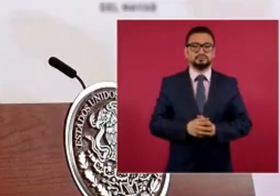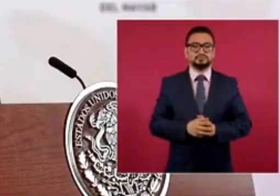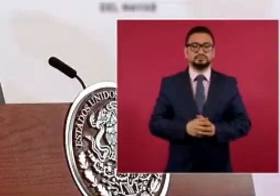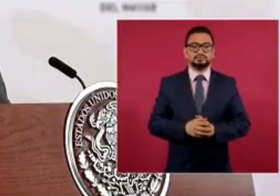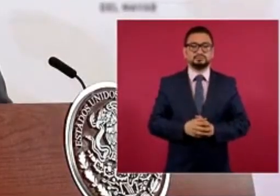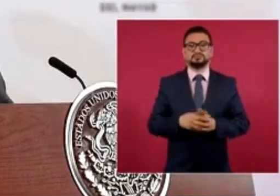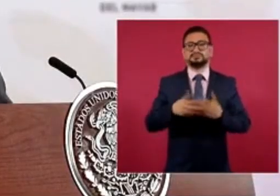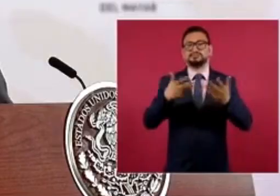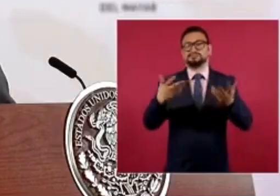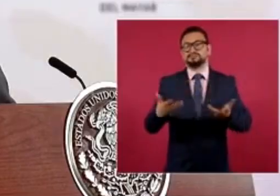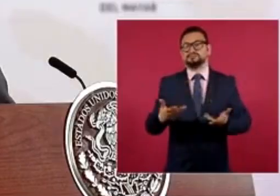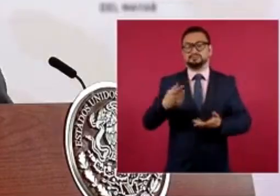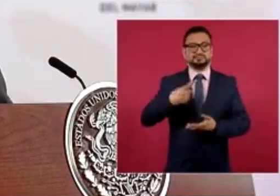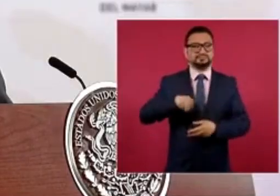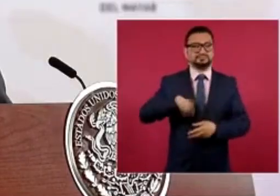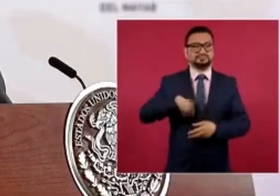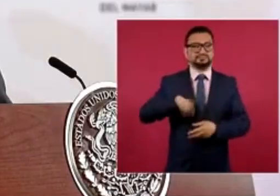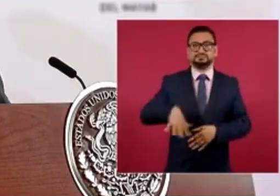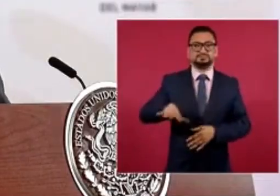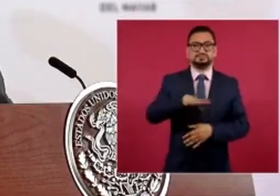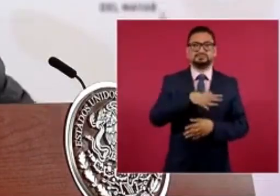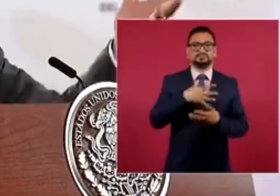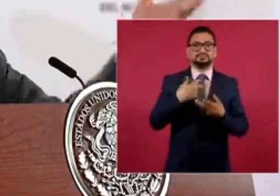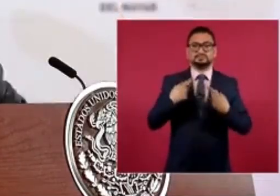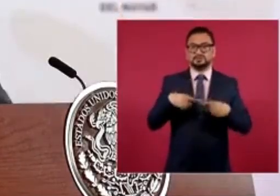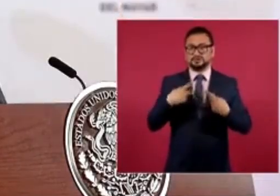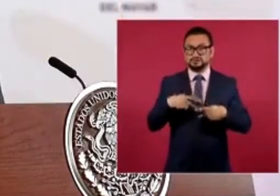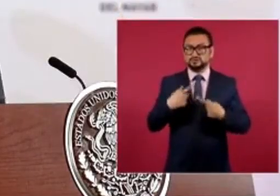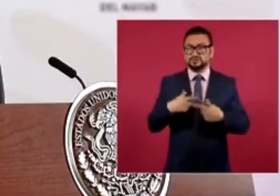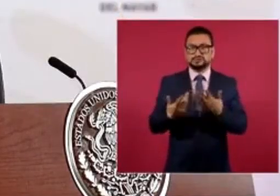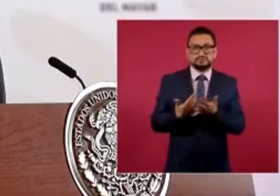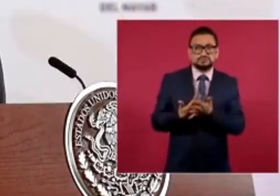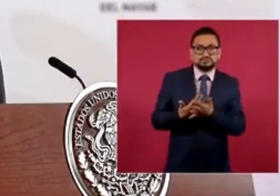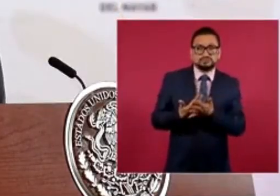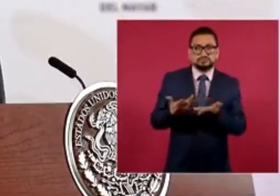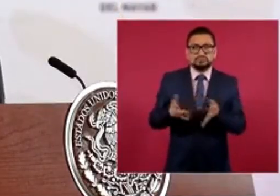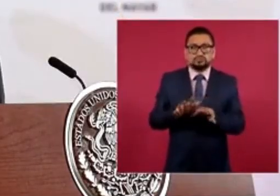¿qué esperanza para el ciudadano?